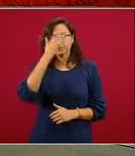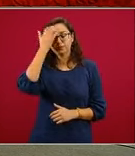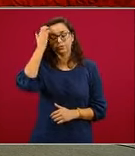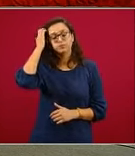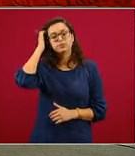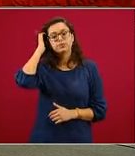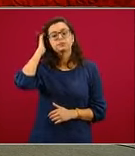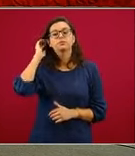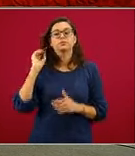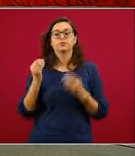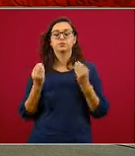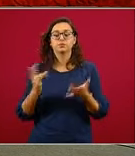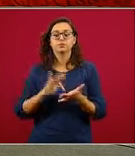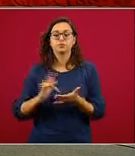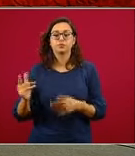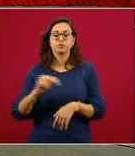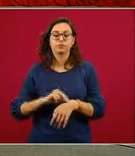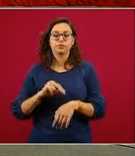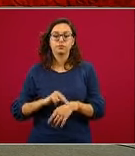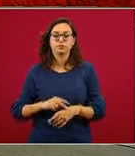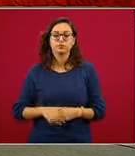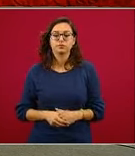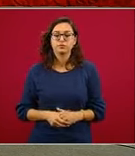Muchas gracias, doctor.